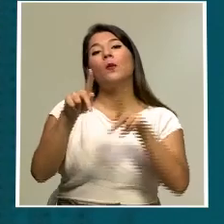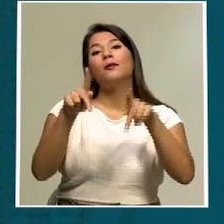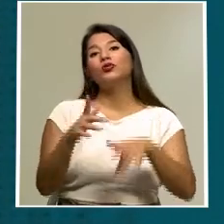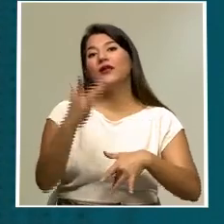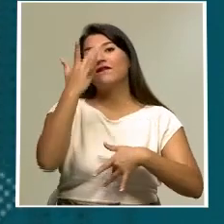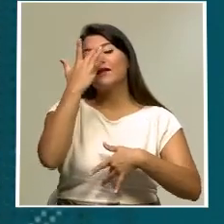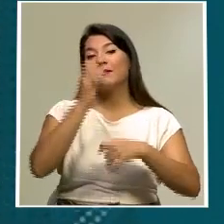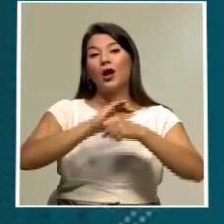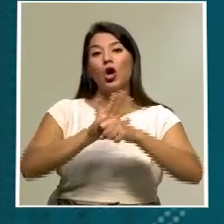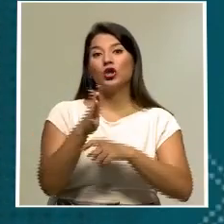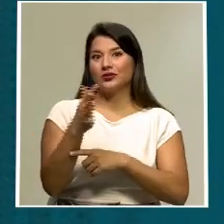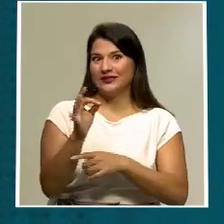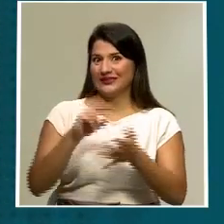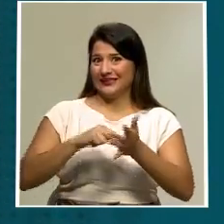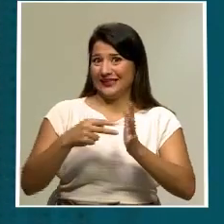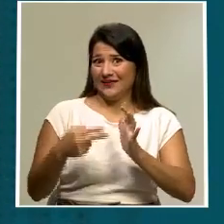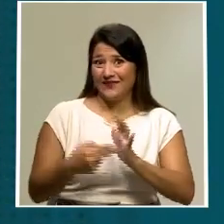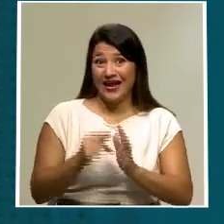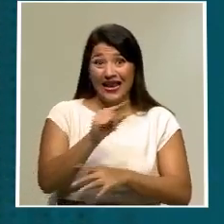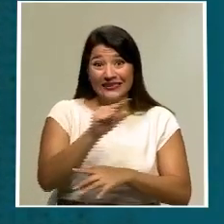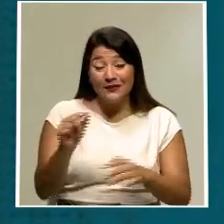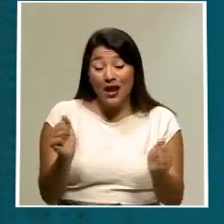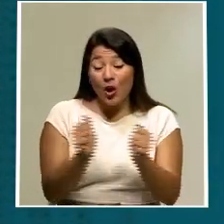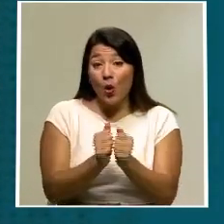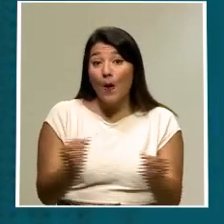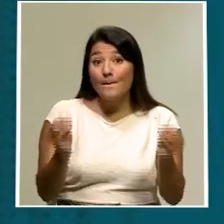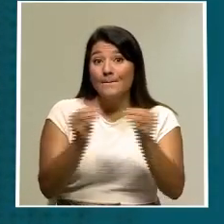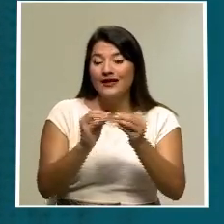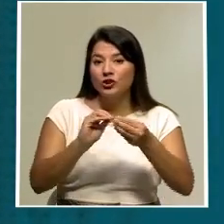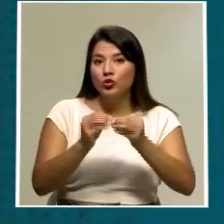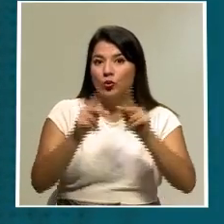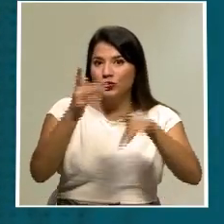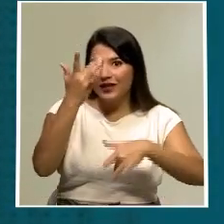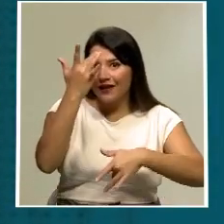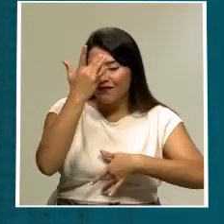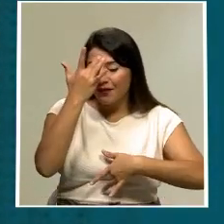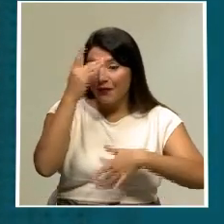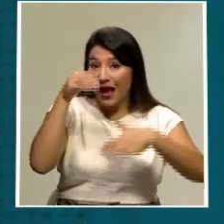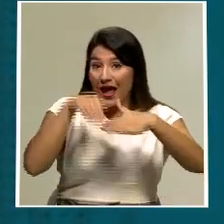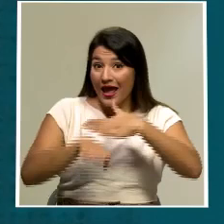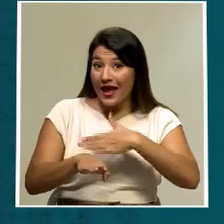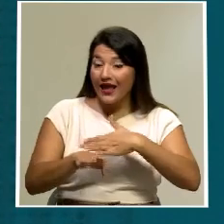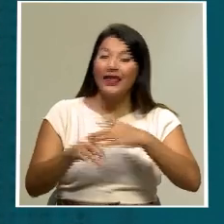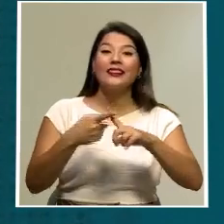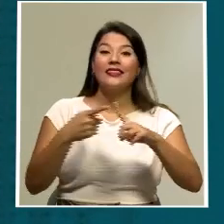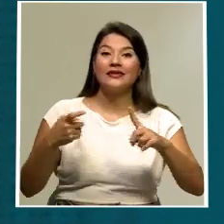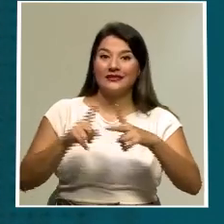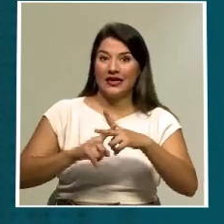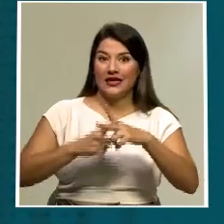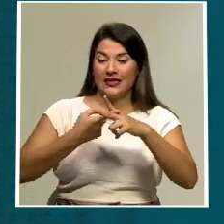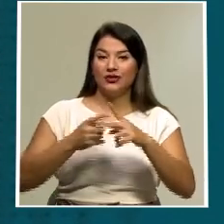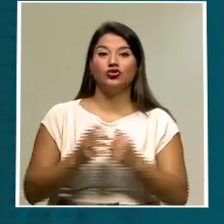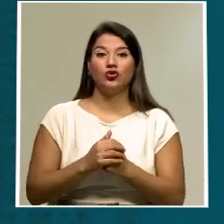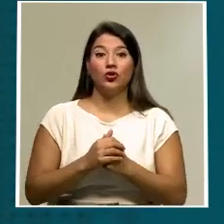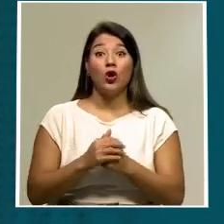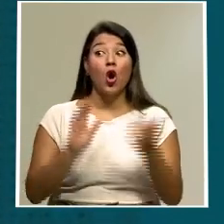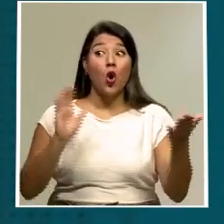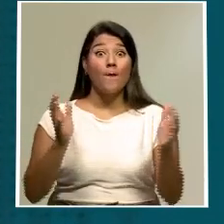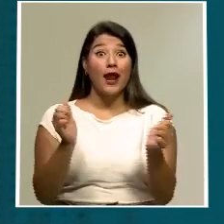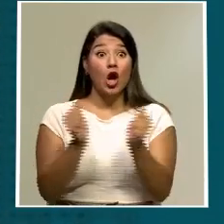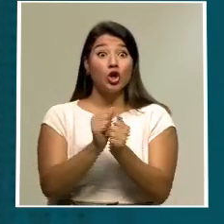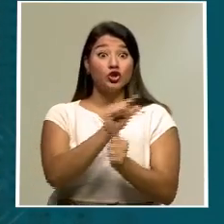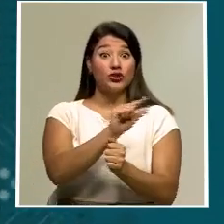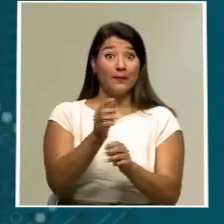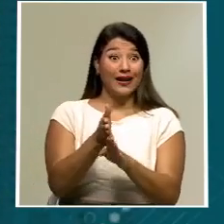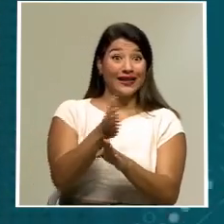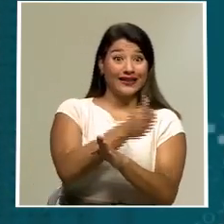COVID-19, la cifra más alta en casi 15 meses de pandemia. Si se comparan estos datos con la semana anterior, del 2